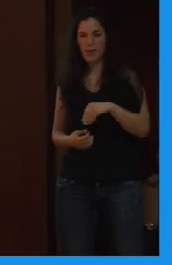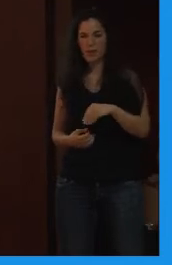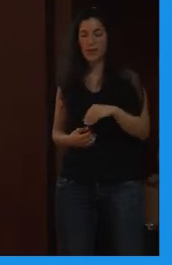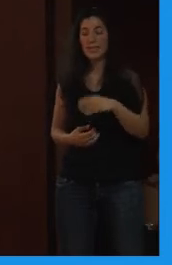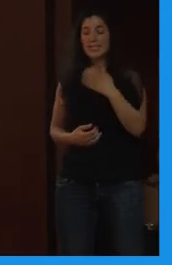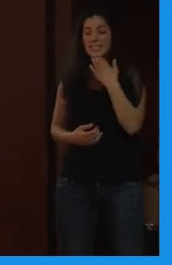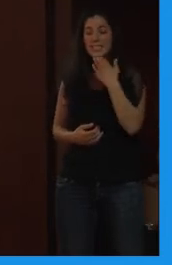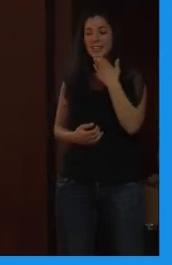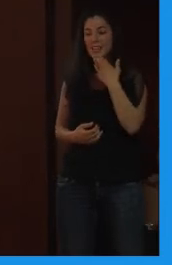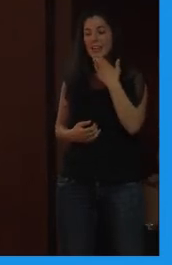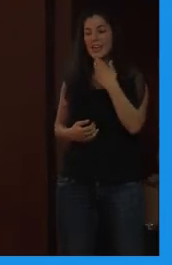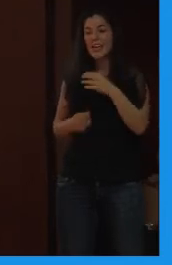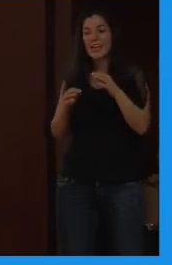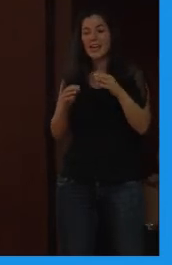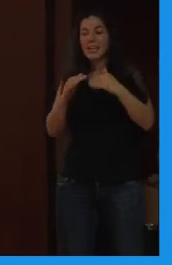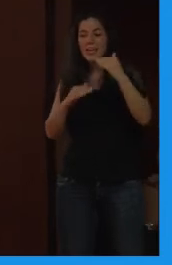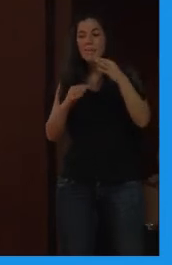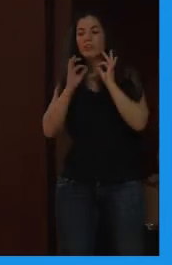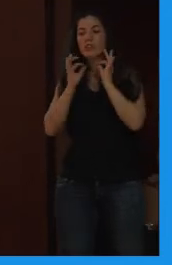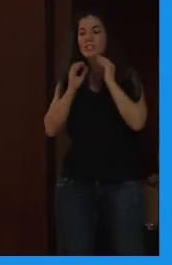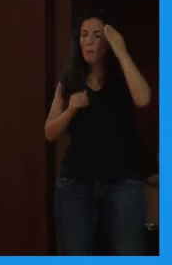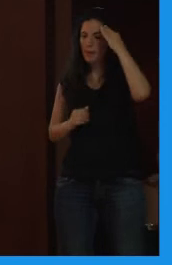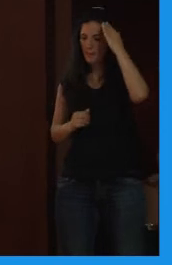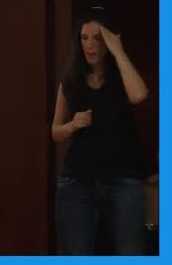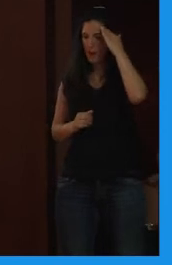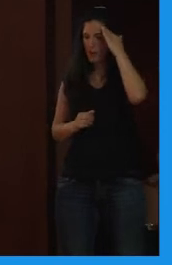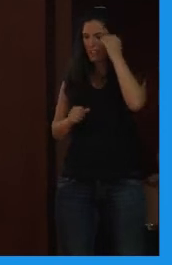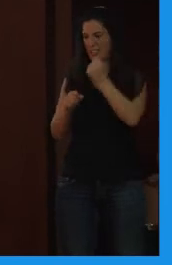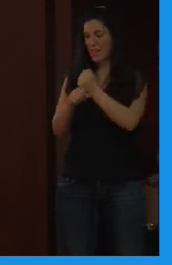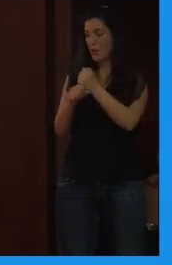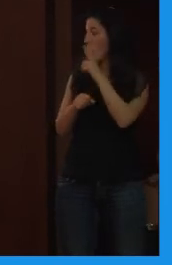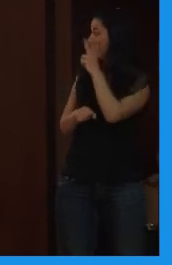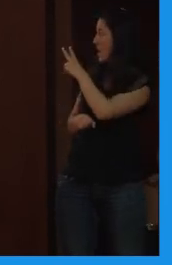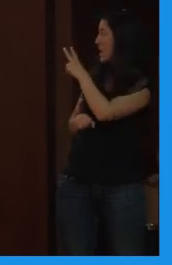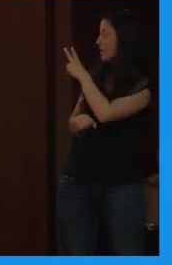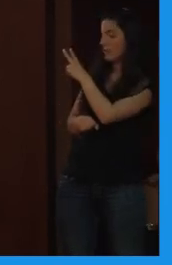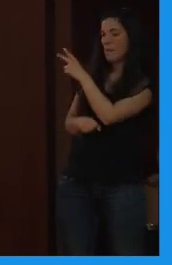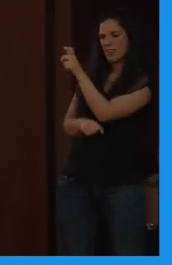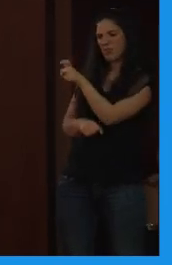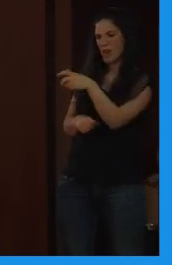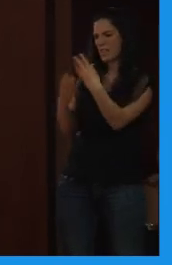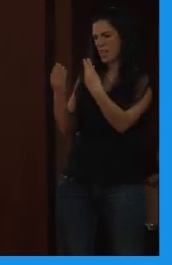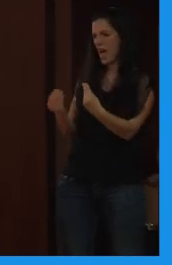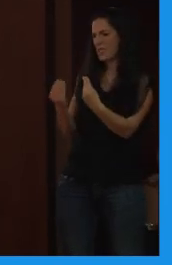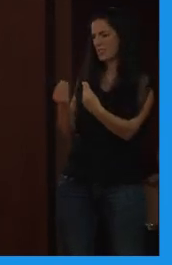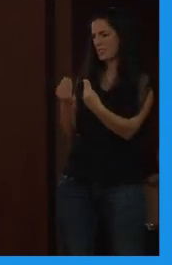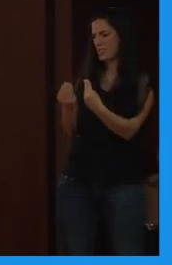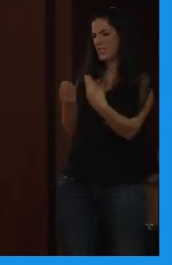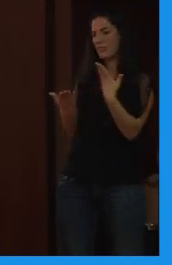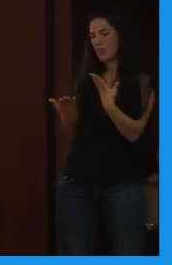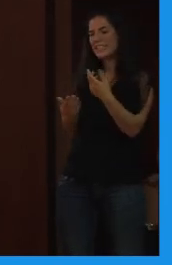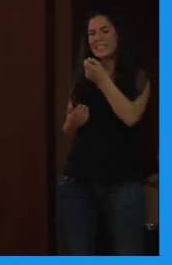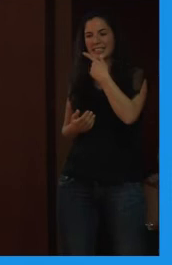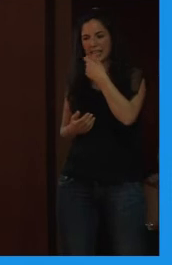primario, que fijaros en este trabajo, lo presentaron bastantes pacientes con fibromialgia, hay que dar tratamiento sustitutivo de